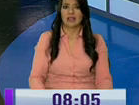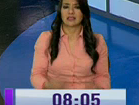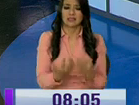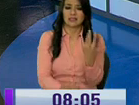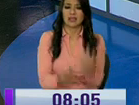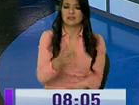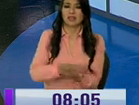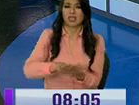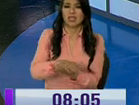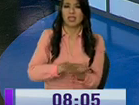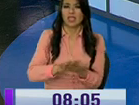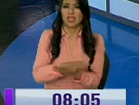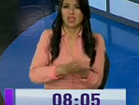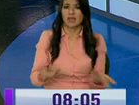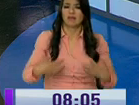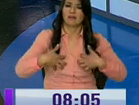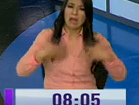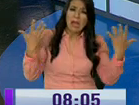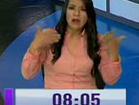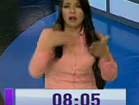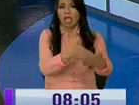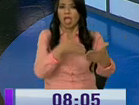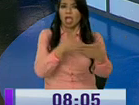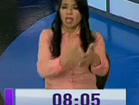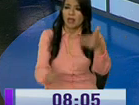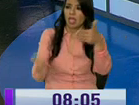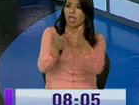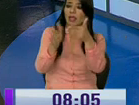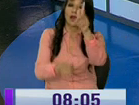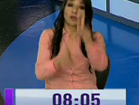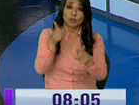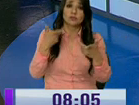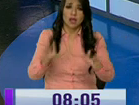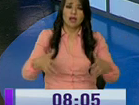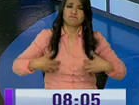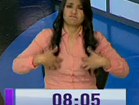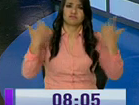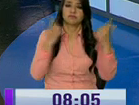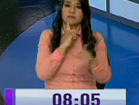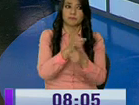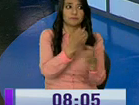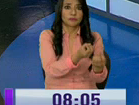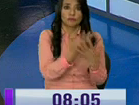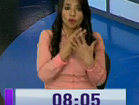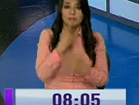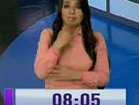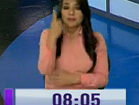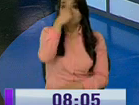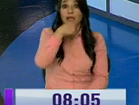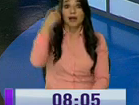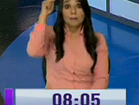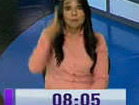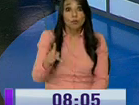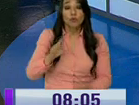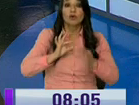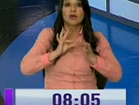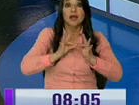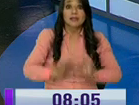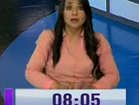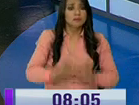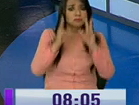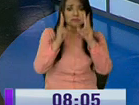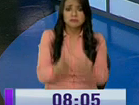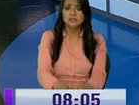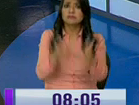presenten agresiones, violencia en distintos sectores de la capital. Me llegan reportes también que en Carapungo, en Calderón, la misma